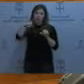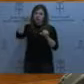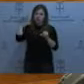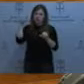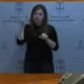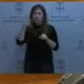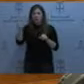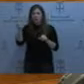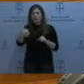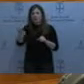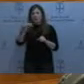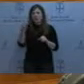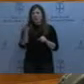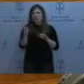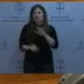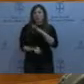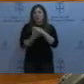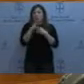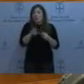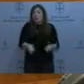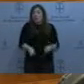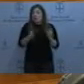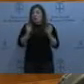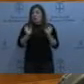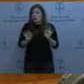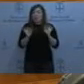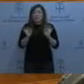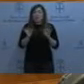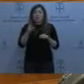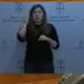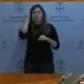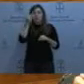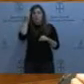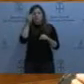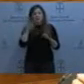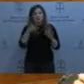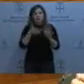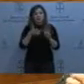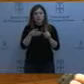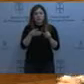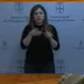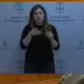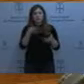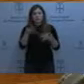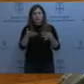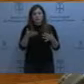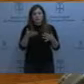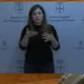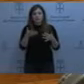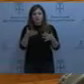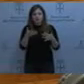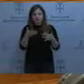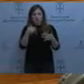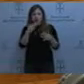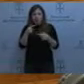quienes entienden que es un producto de la modernidad, como quien considera que es un, como Renan, que es un plebiscito cotidiano.